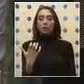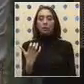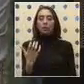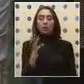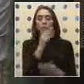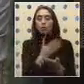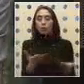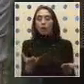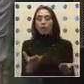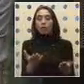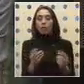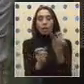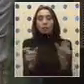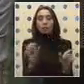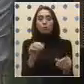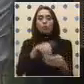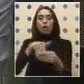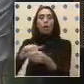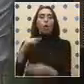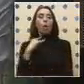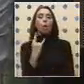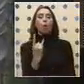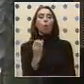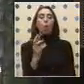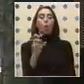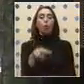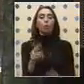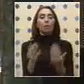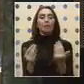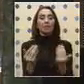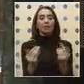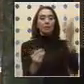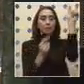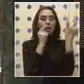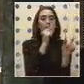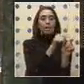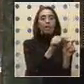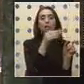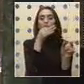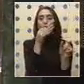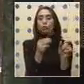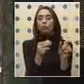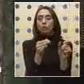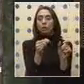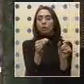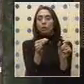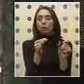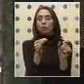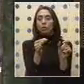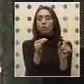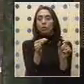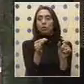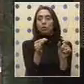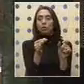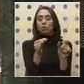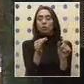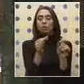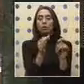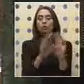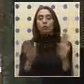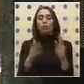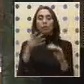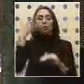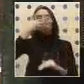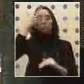no había coro y él mismo sugería que terminamos las